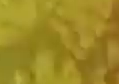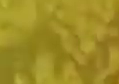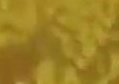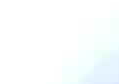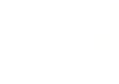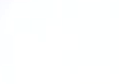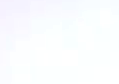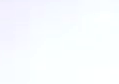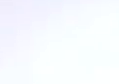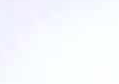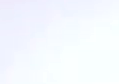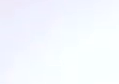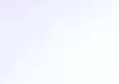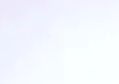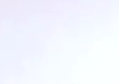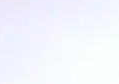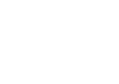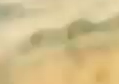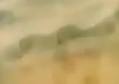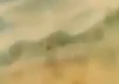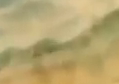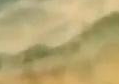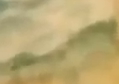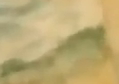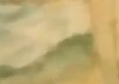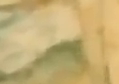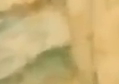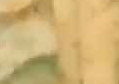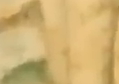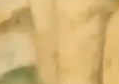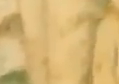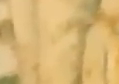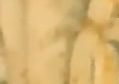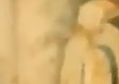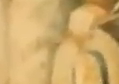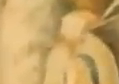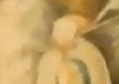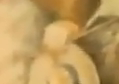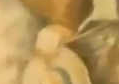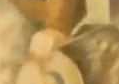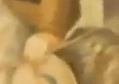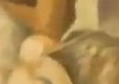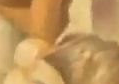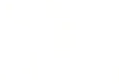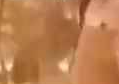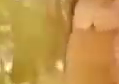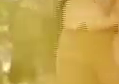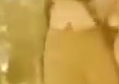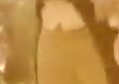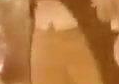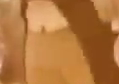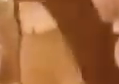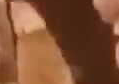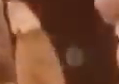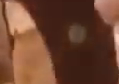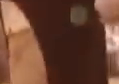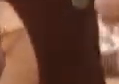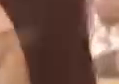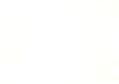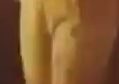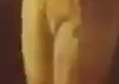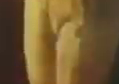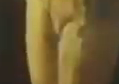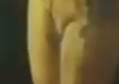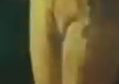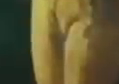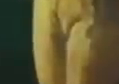Nosotros estamos llamados a colocarnos a la altura del juramento del Monte Sacro. Y de todo lo que ese juramento